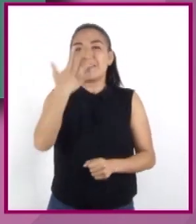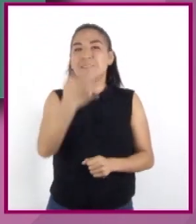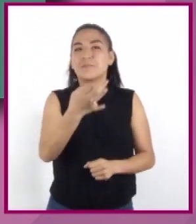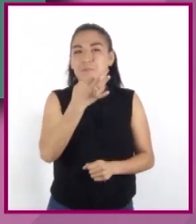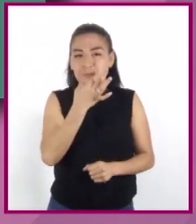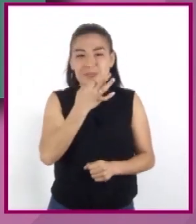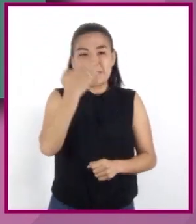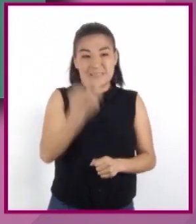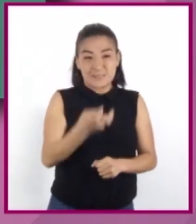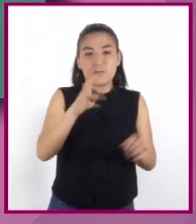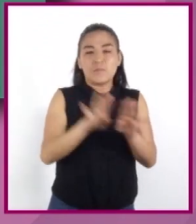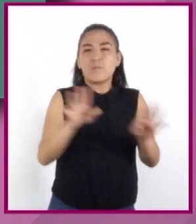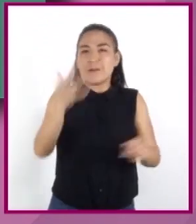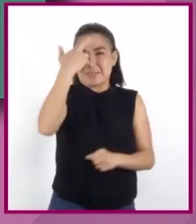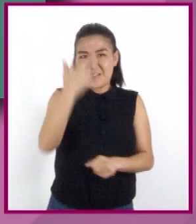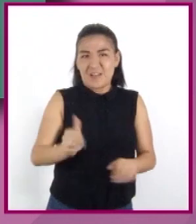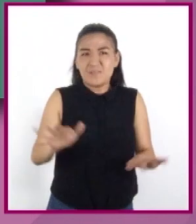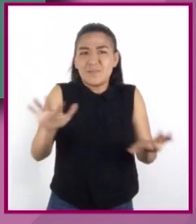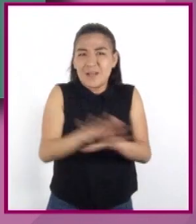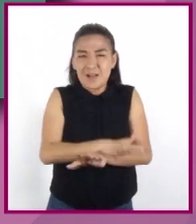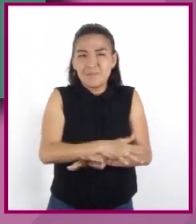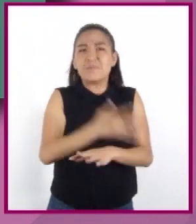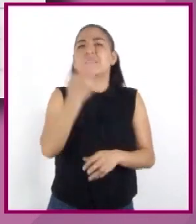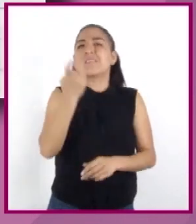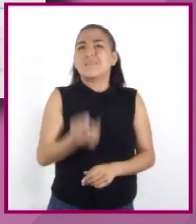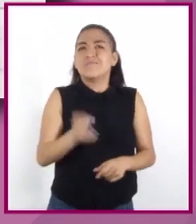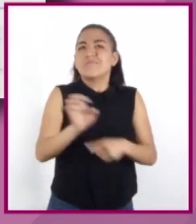razón de cambio, entonces